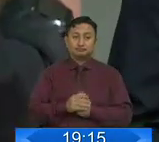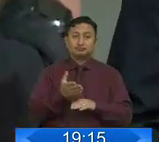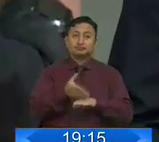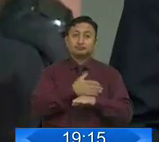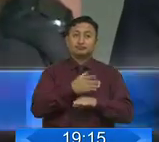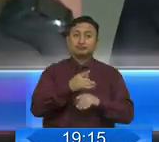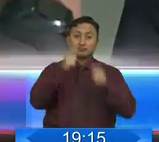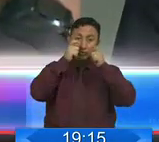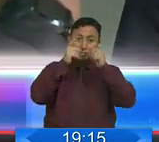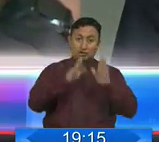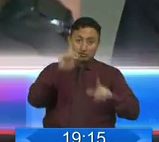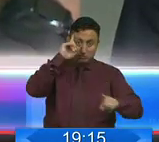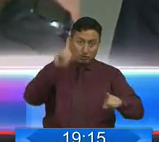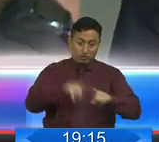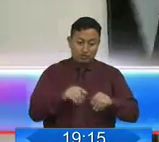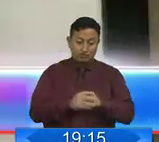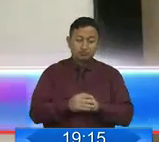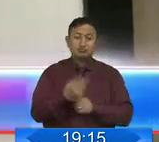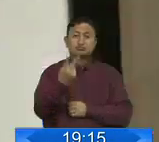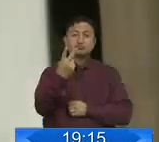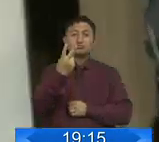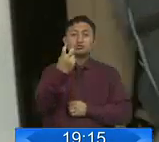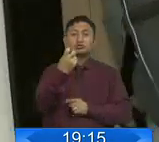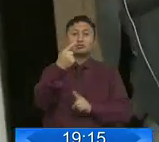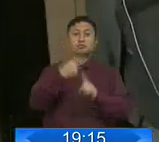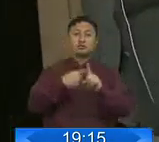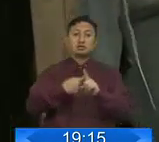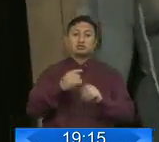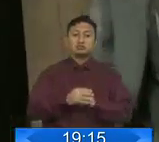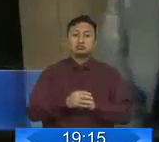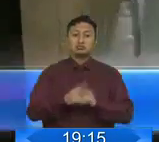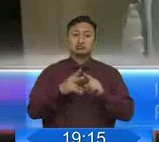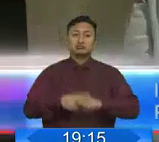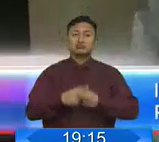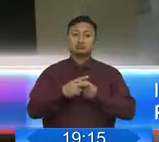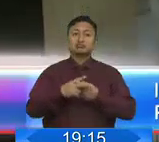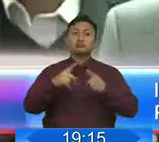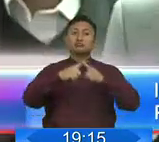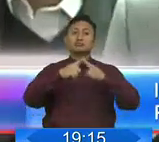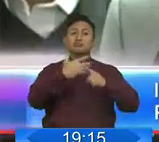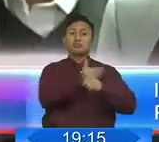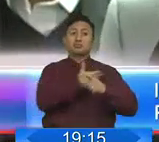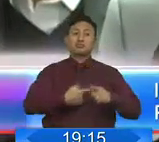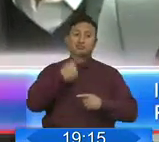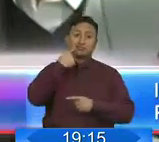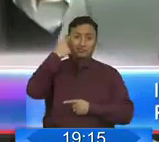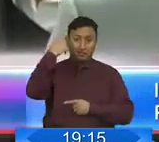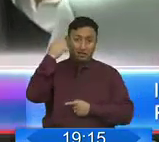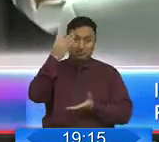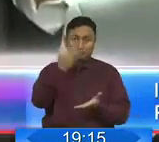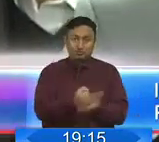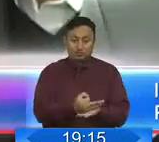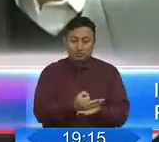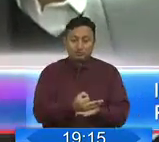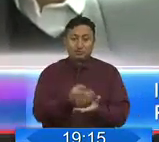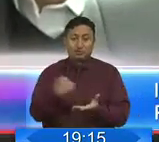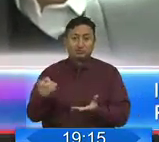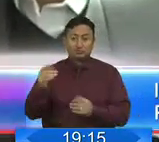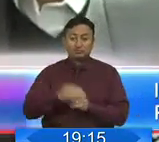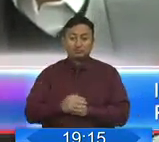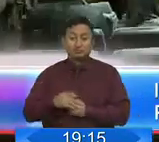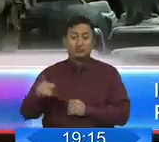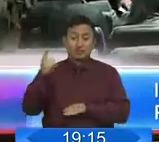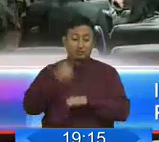Fiscalía General del Estado es de 12 meses. Audiencia que arrancó con la ausencia del expresidente Rafael Correa, de donde habría salido la orden del